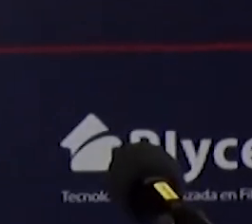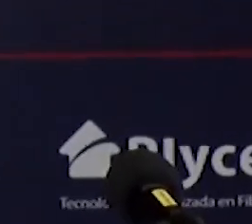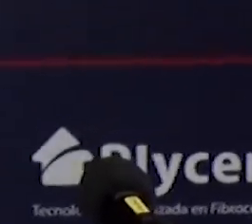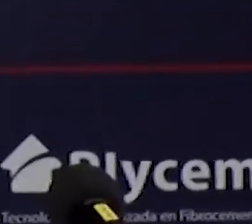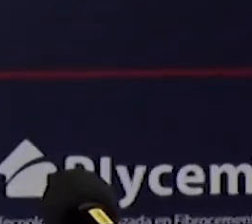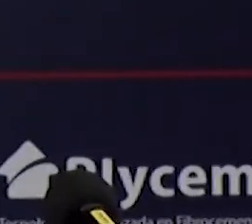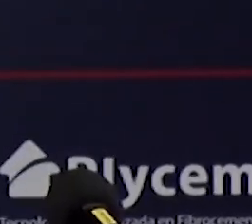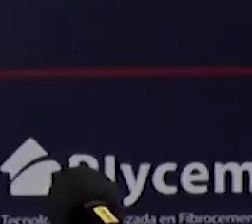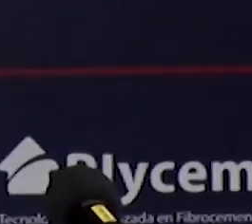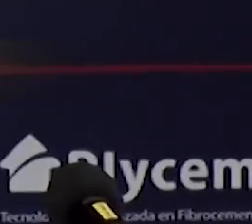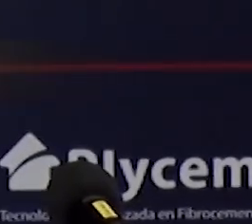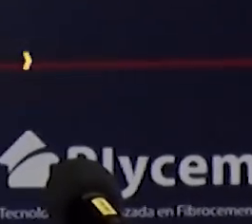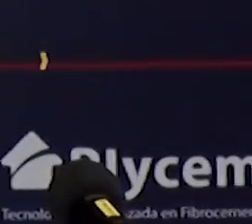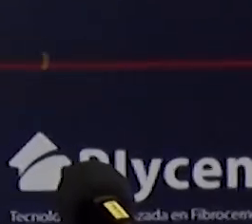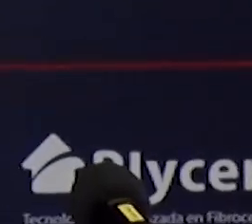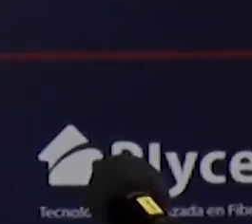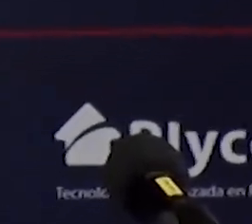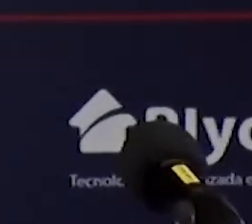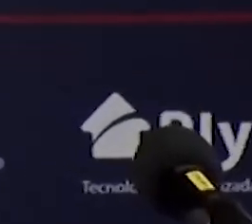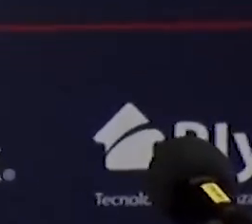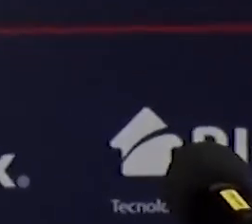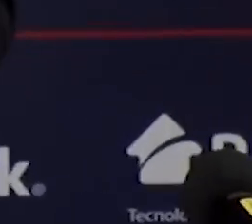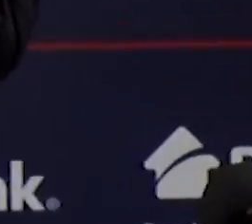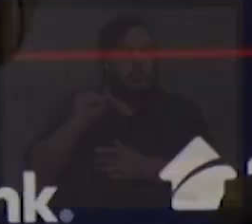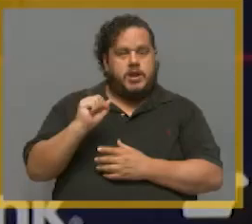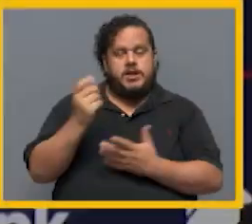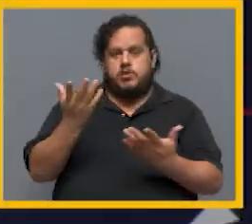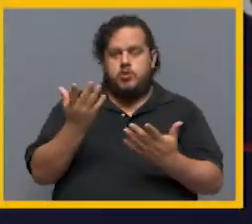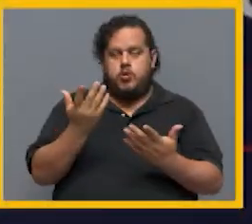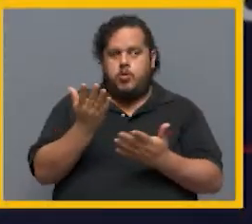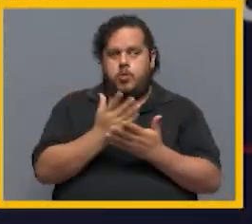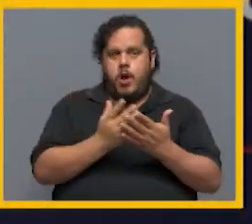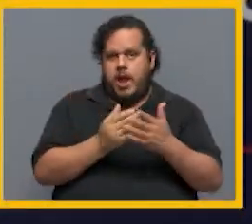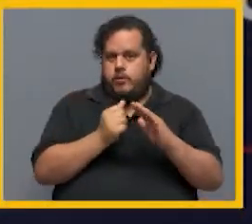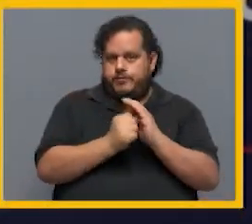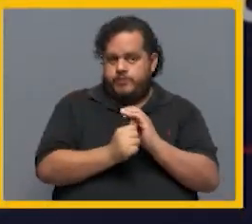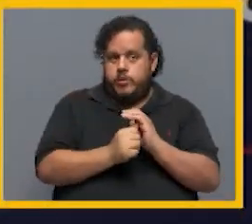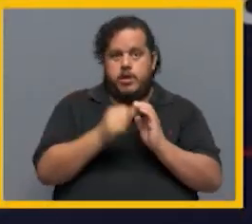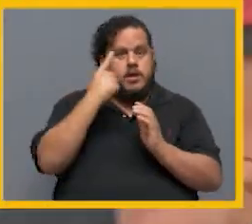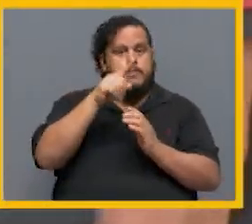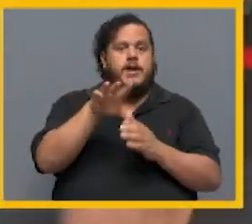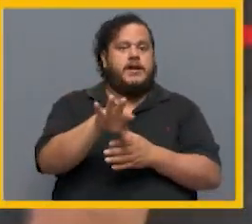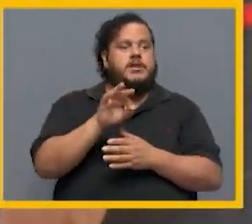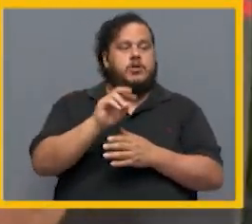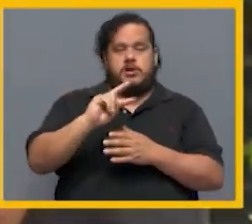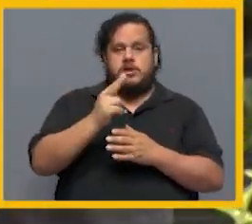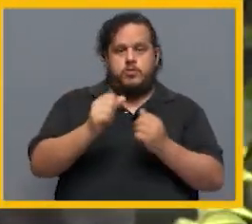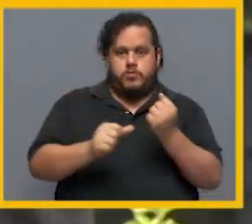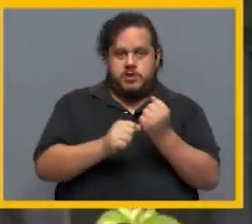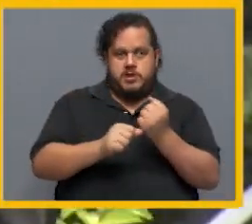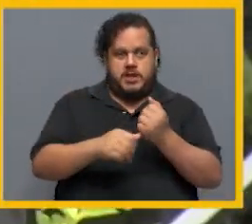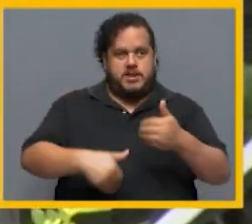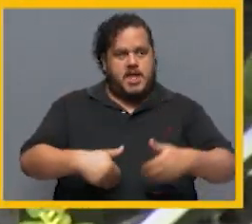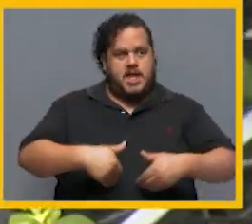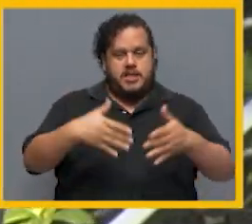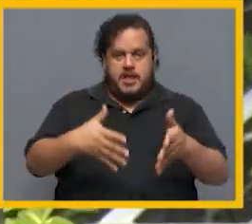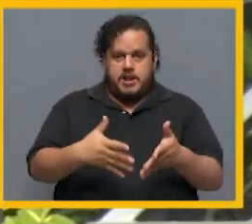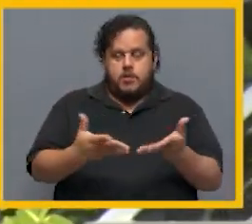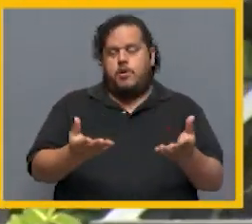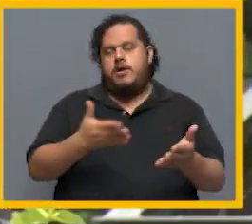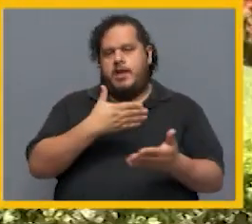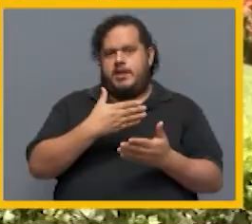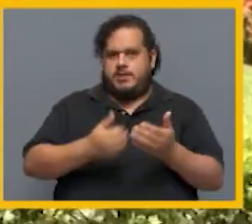Si para la escogencia Luis Fernando Suárez hubo suspenso, para la elección del segundo asistente técnico es